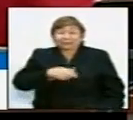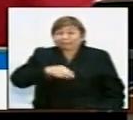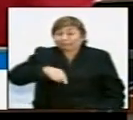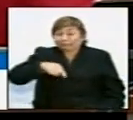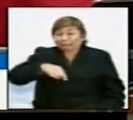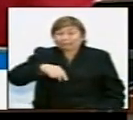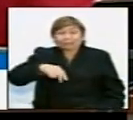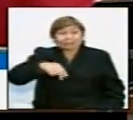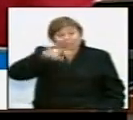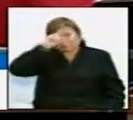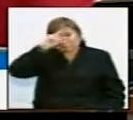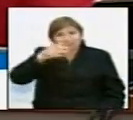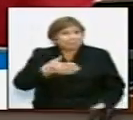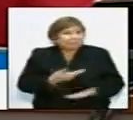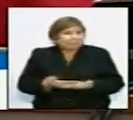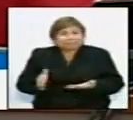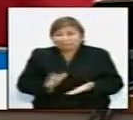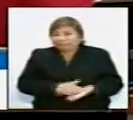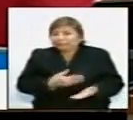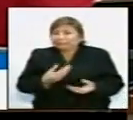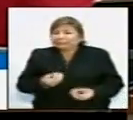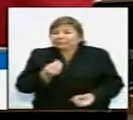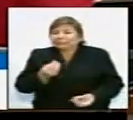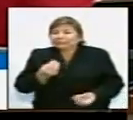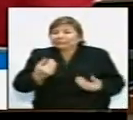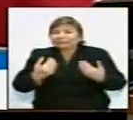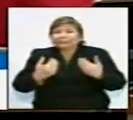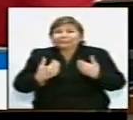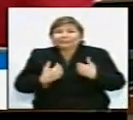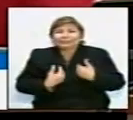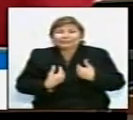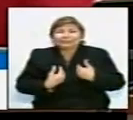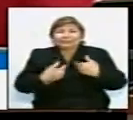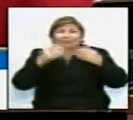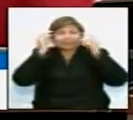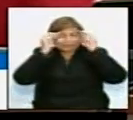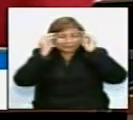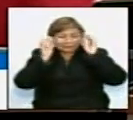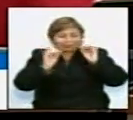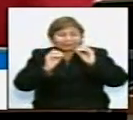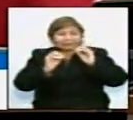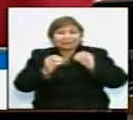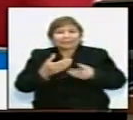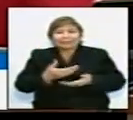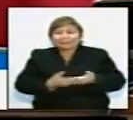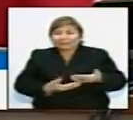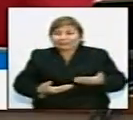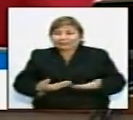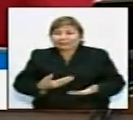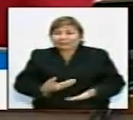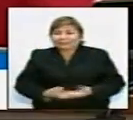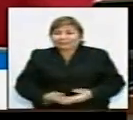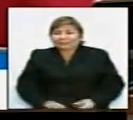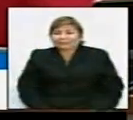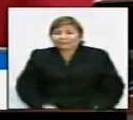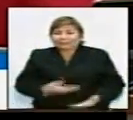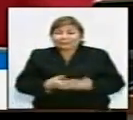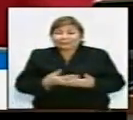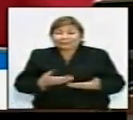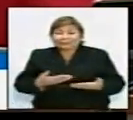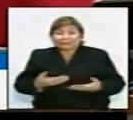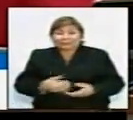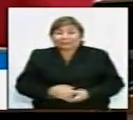esto no se produce. ¿Por qué? Si tenemos la oportunidad de usar los